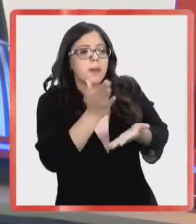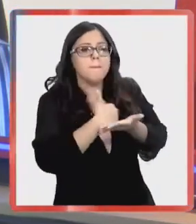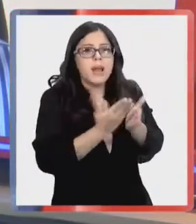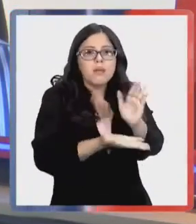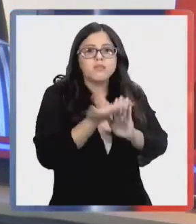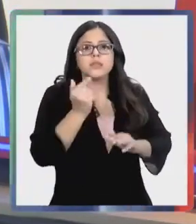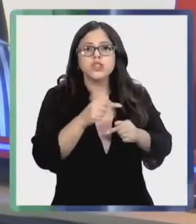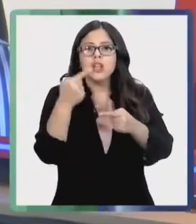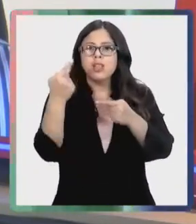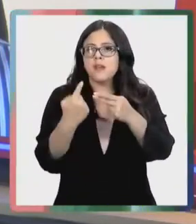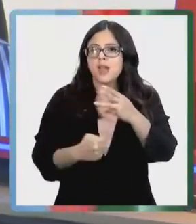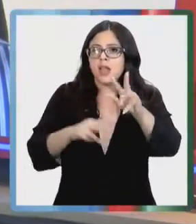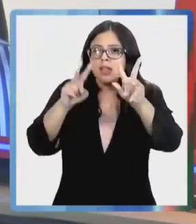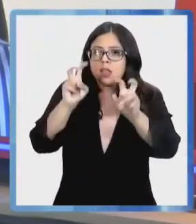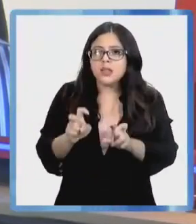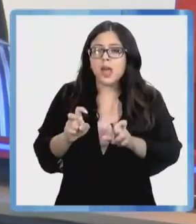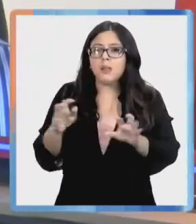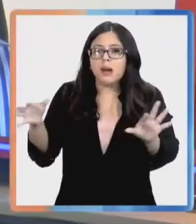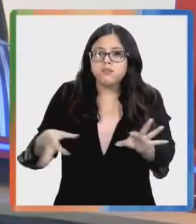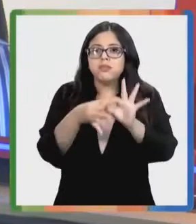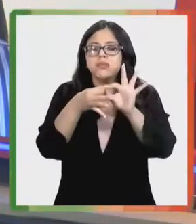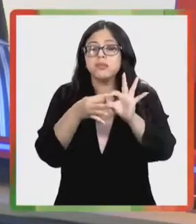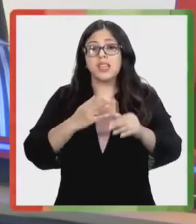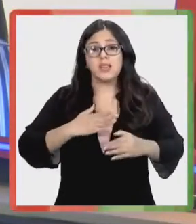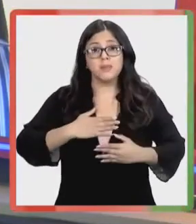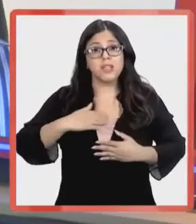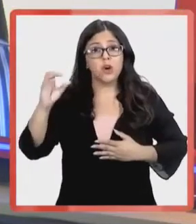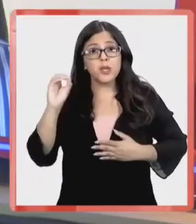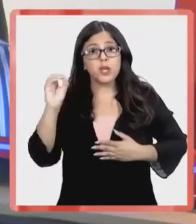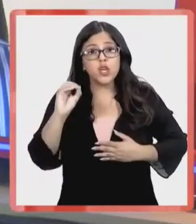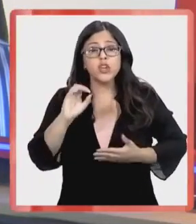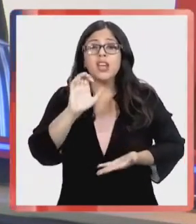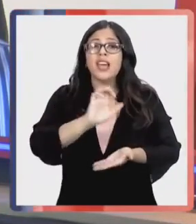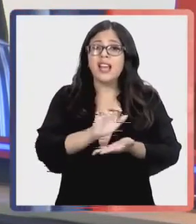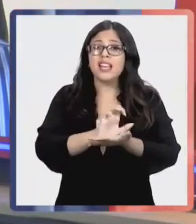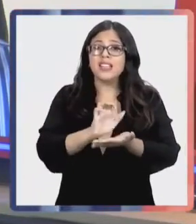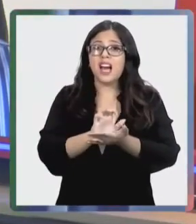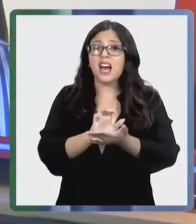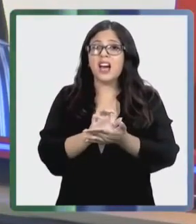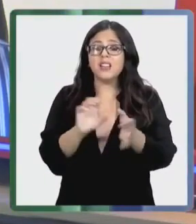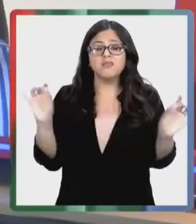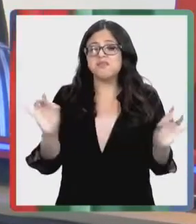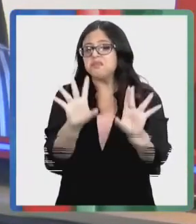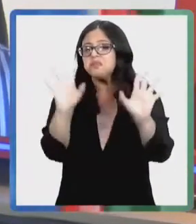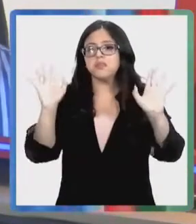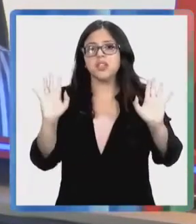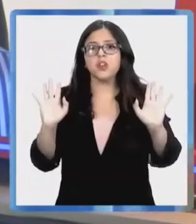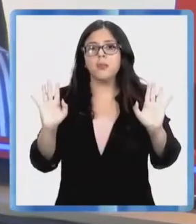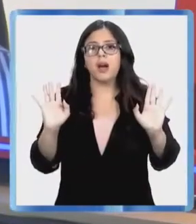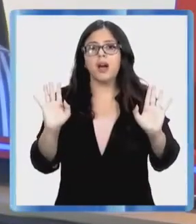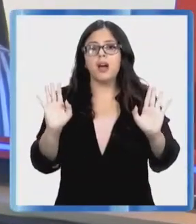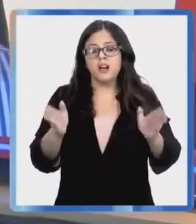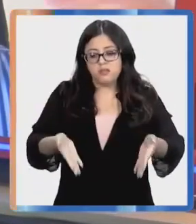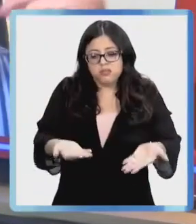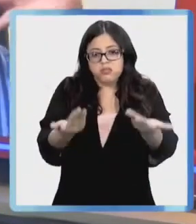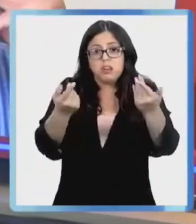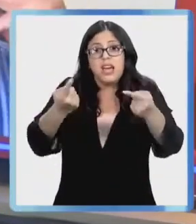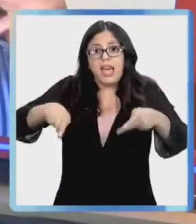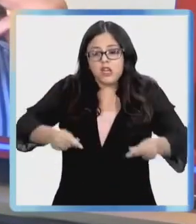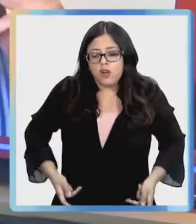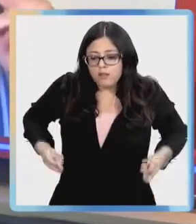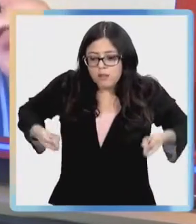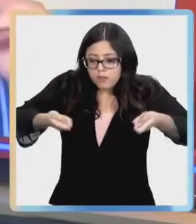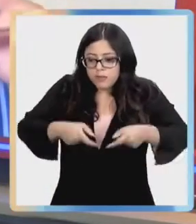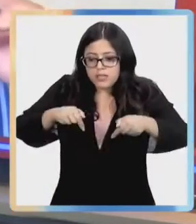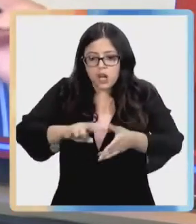planes. Entonces hay una cadena de cosas y a mi juicio por lo menos el Estado ha dejado hacer por muchos años. Y se llenaron los bolsillos y hoy